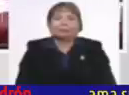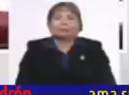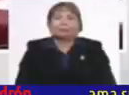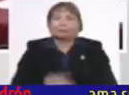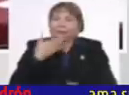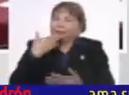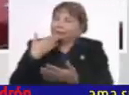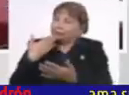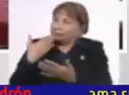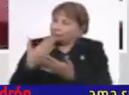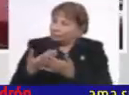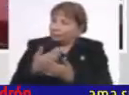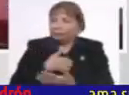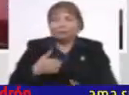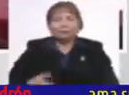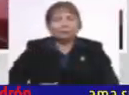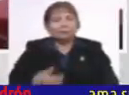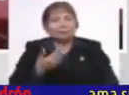gracia reciente